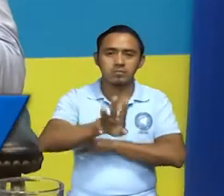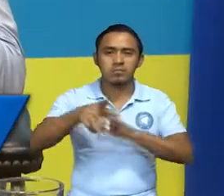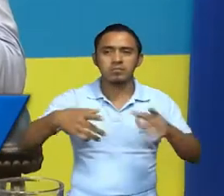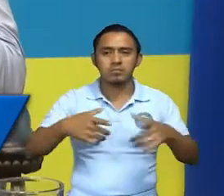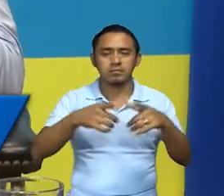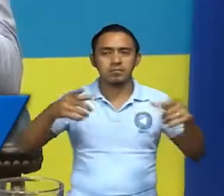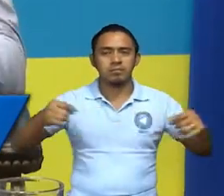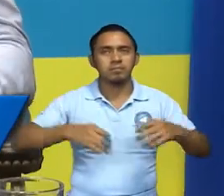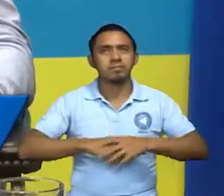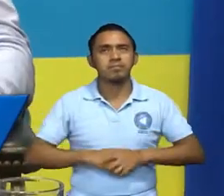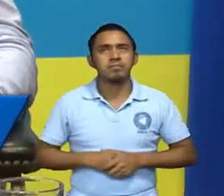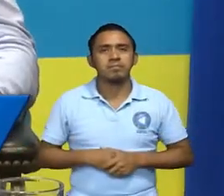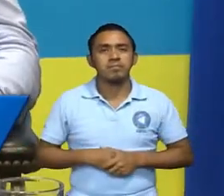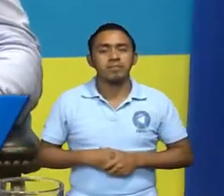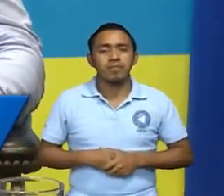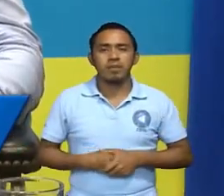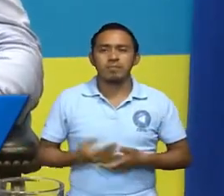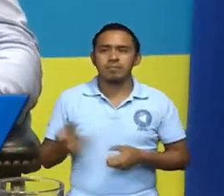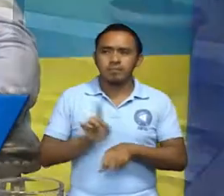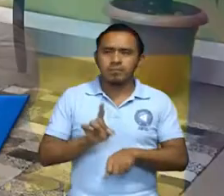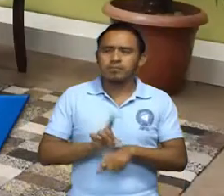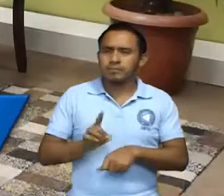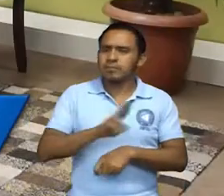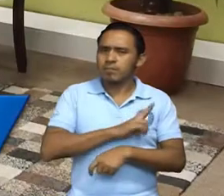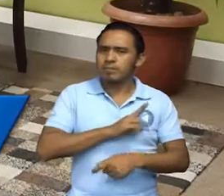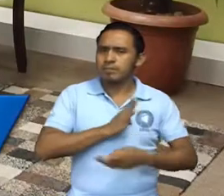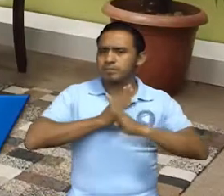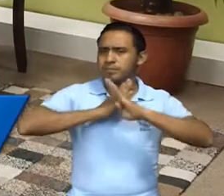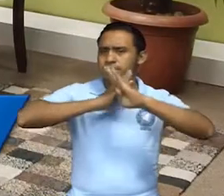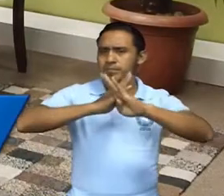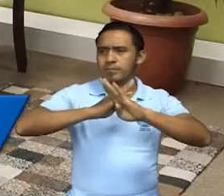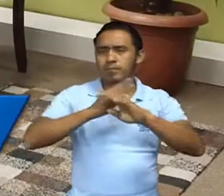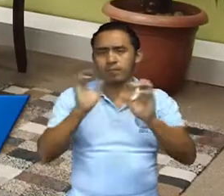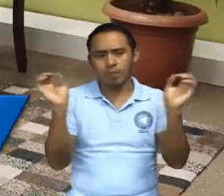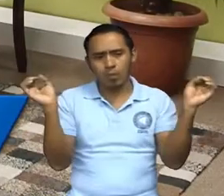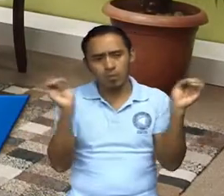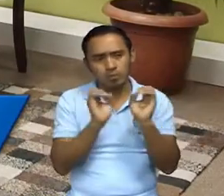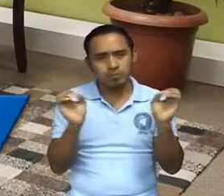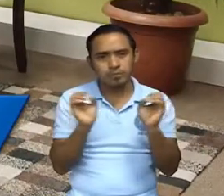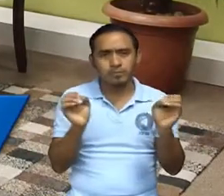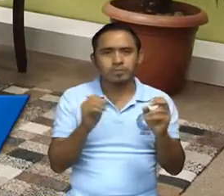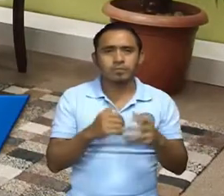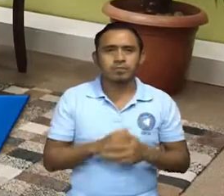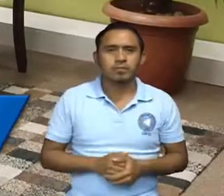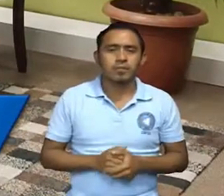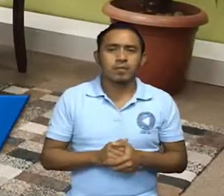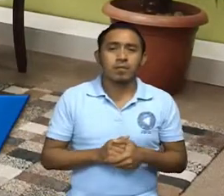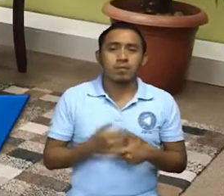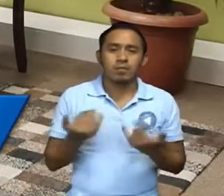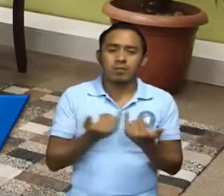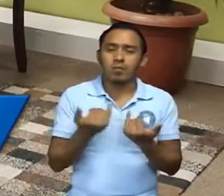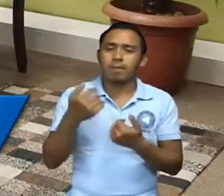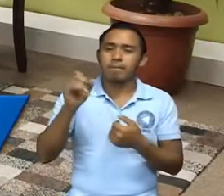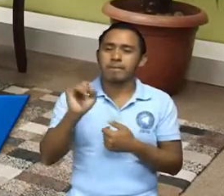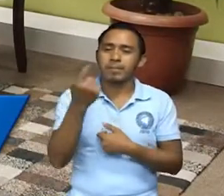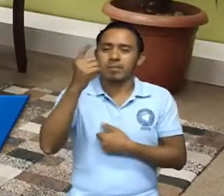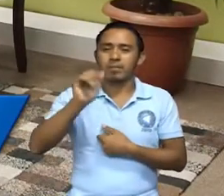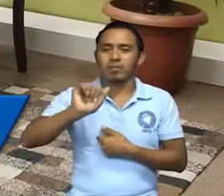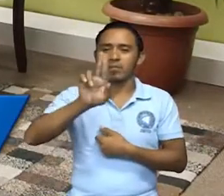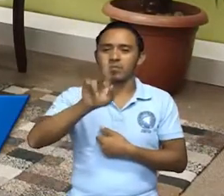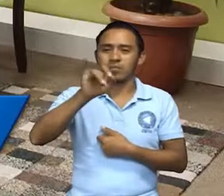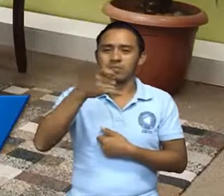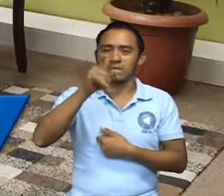de Managua. Doctor, ¿hay técnicas para evitar el sangrado, o mejor dicho, como primeros auxilios para